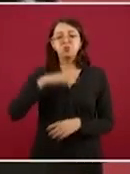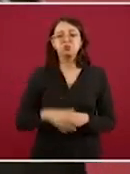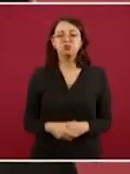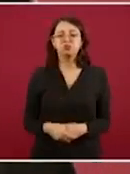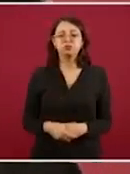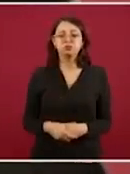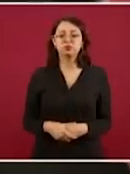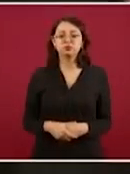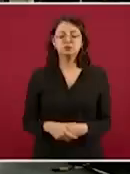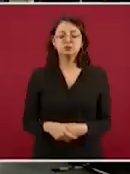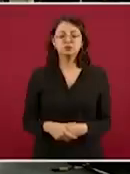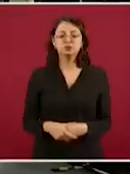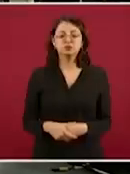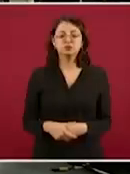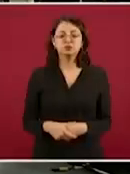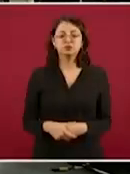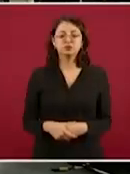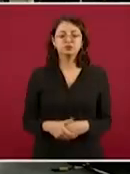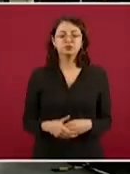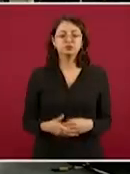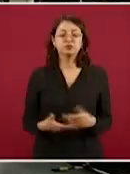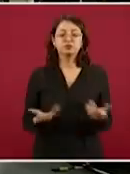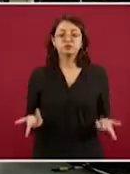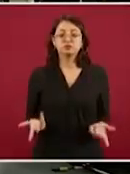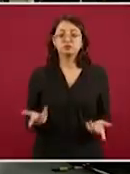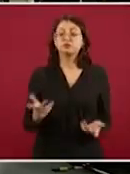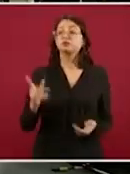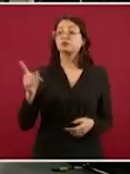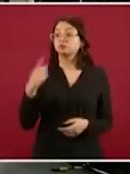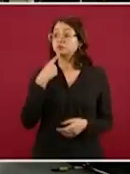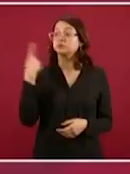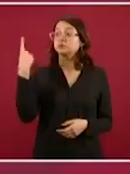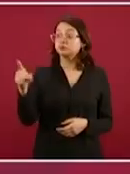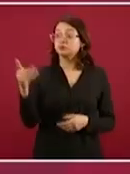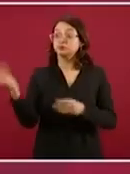pasó al Instituto Electoral.